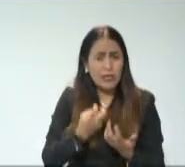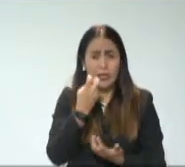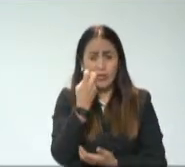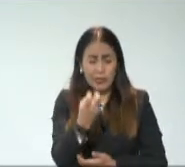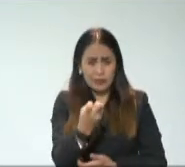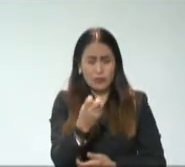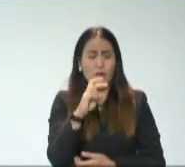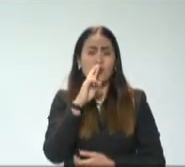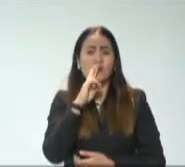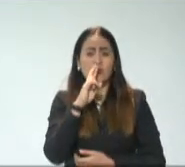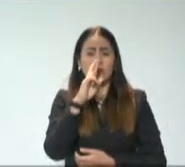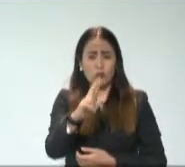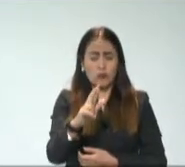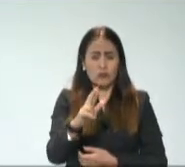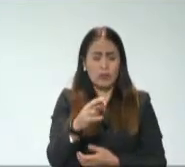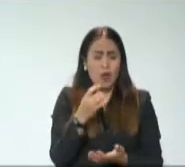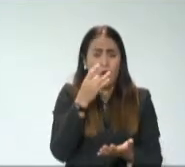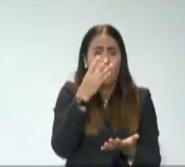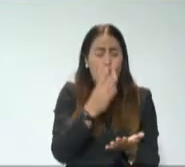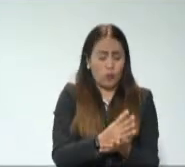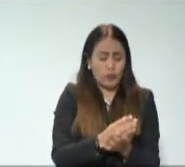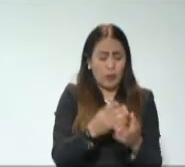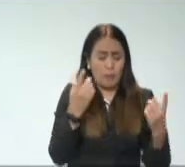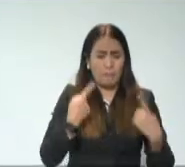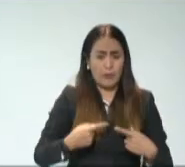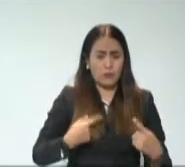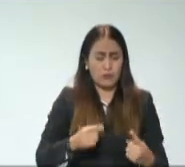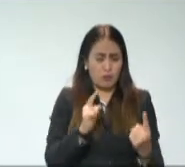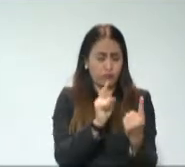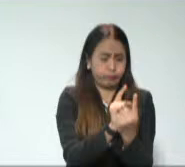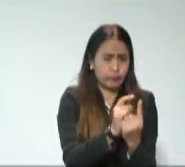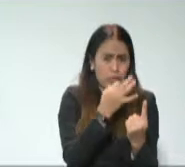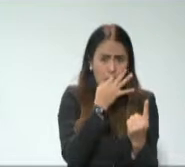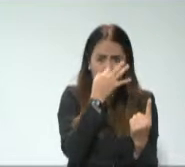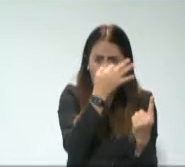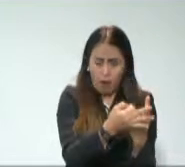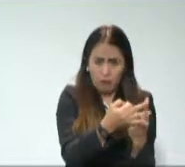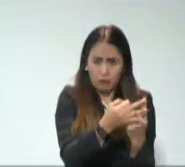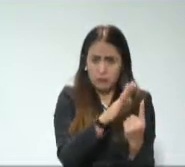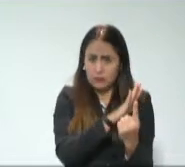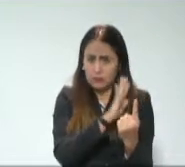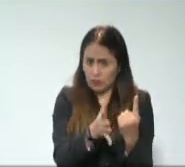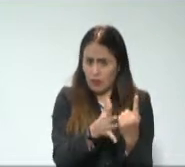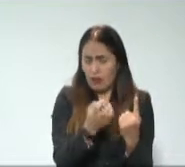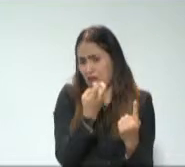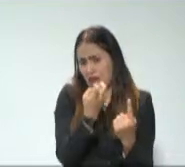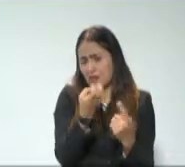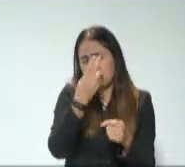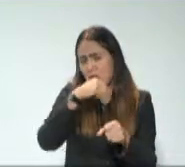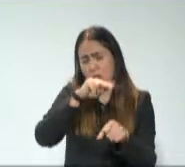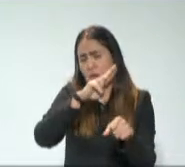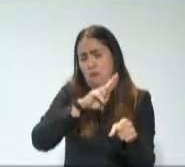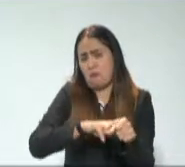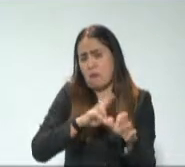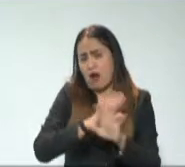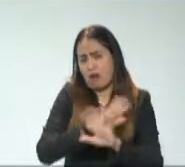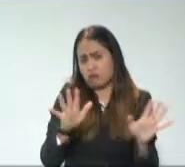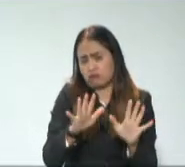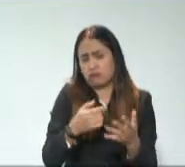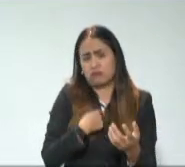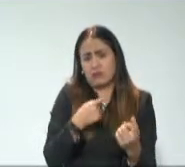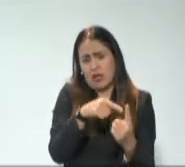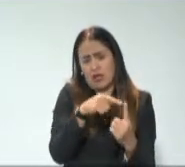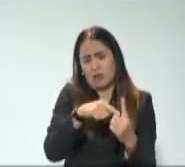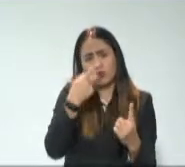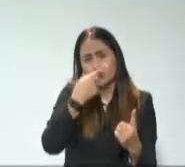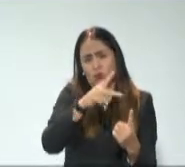procesándolos conocimiento únicamente del individuo como normalmente se debería pensar que es propiedad